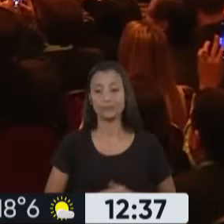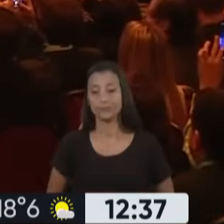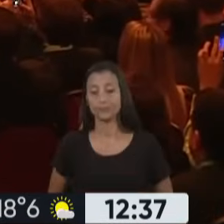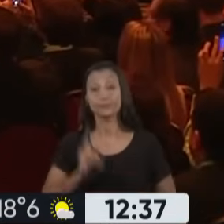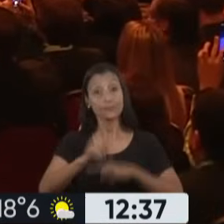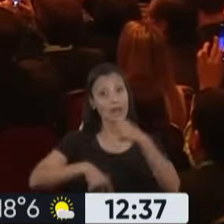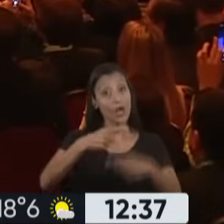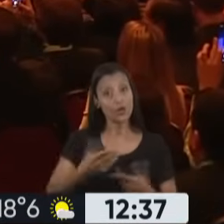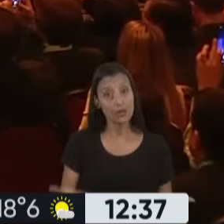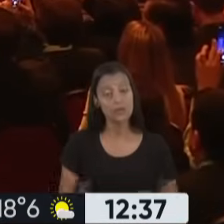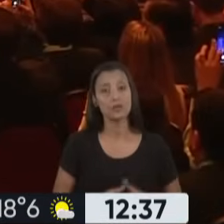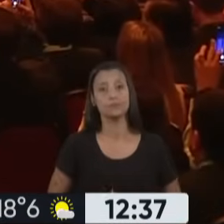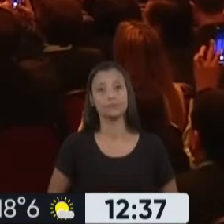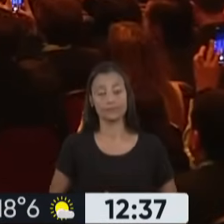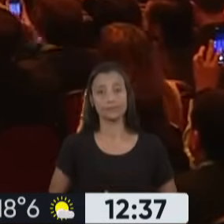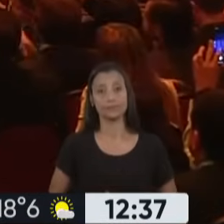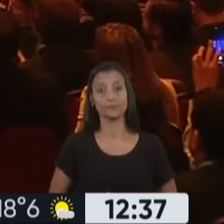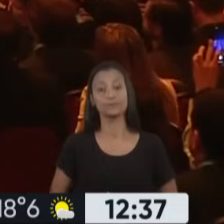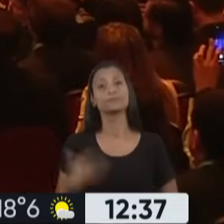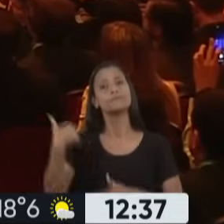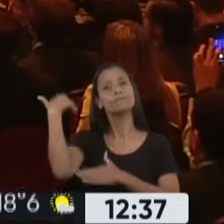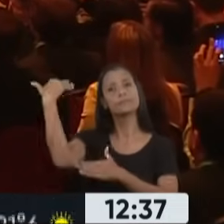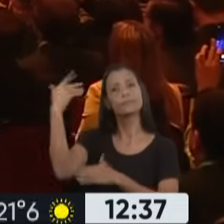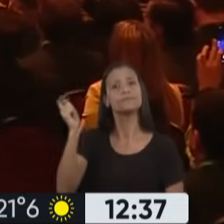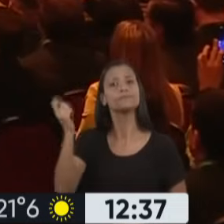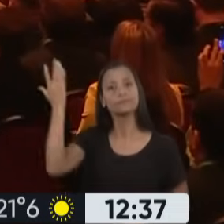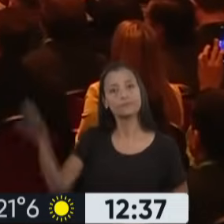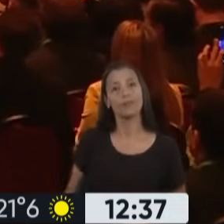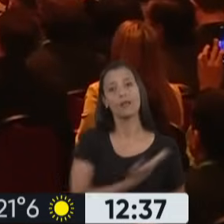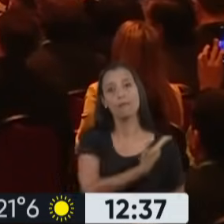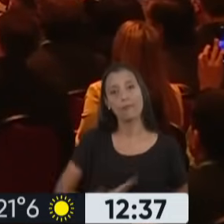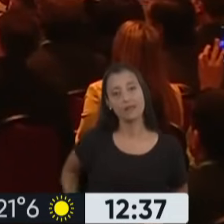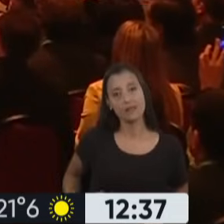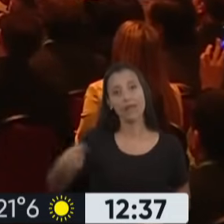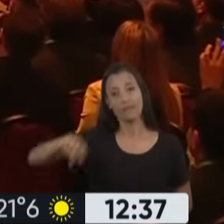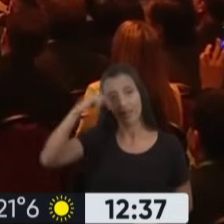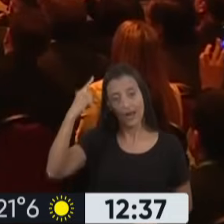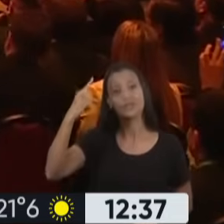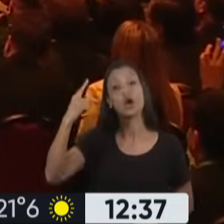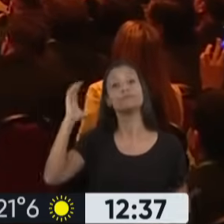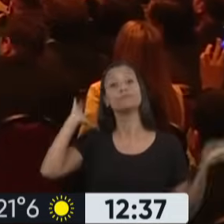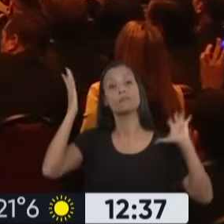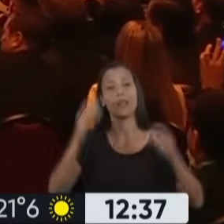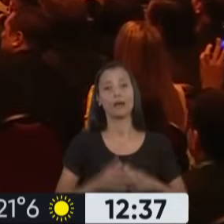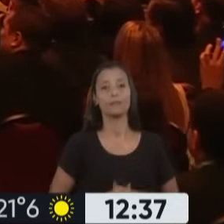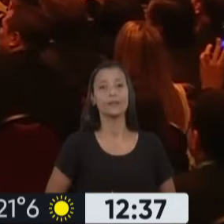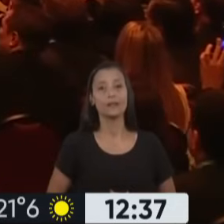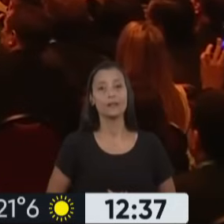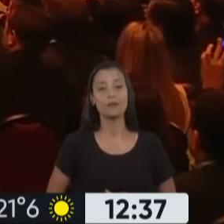A continuación, escucharemos las palabras del señor presidente de la Nación, doctor Javier Milei.